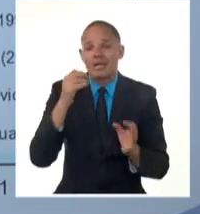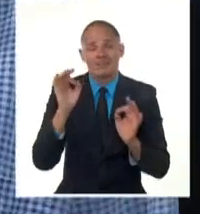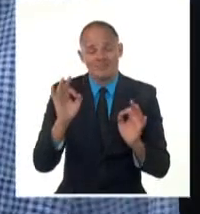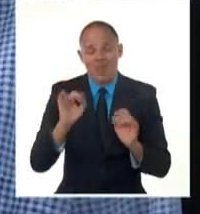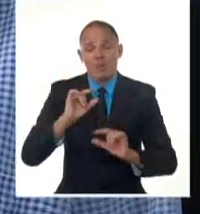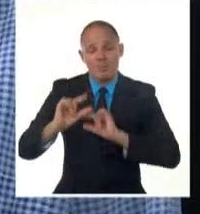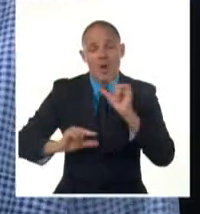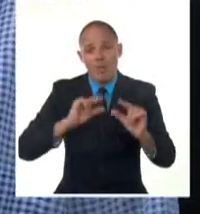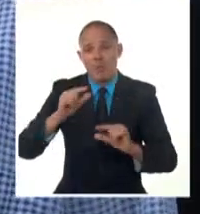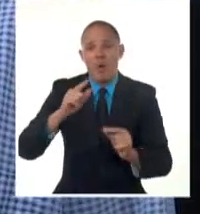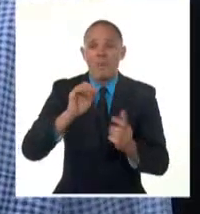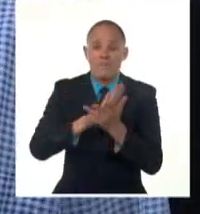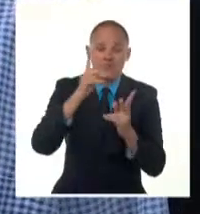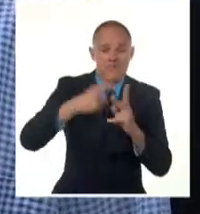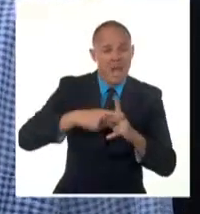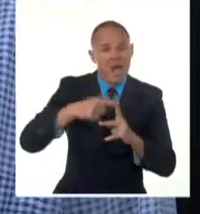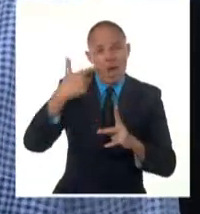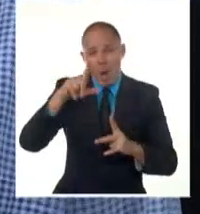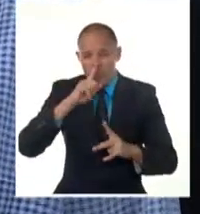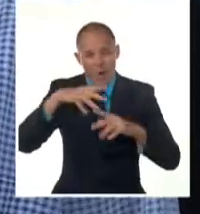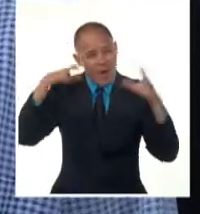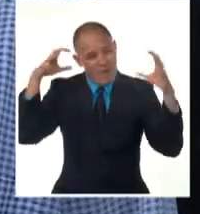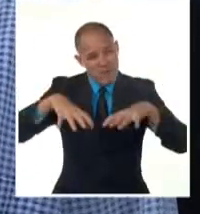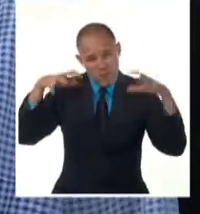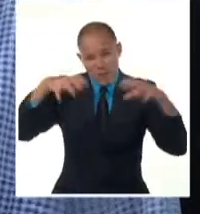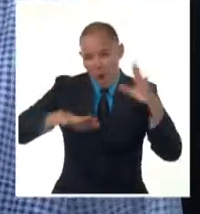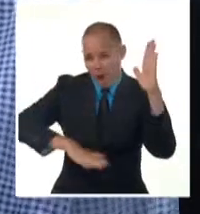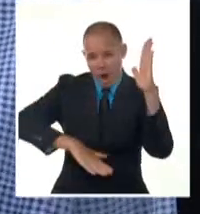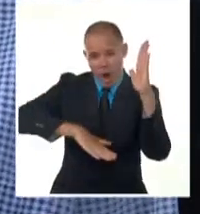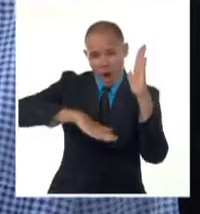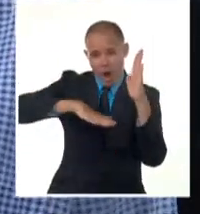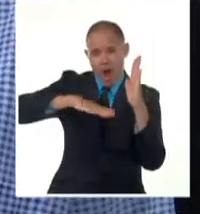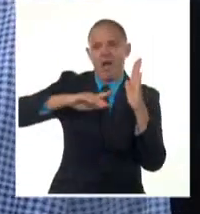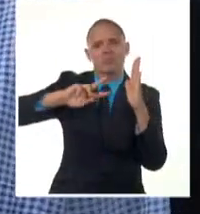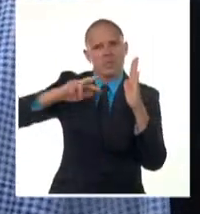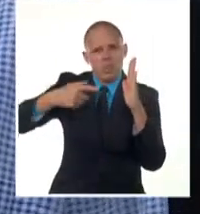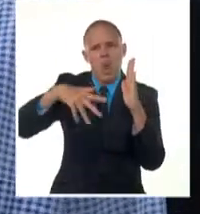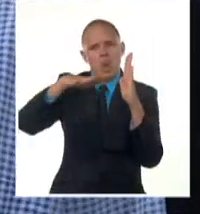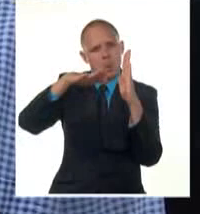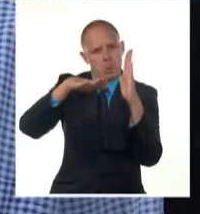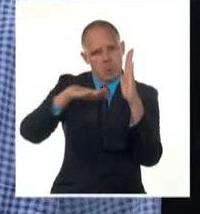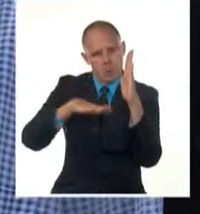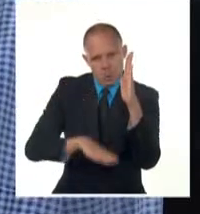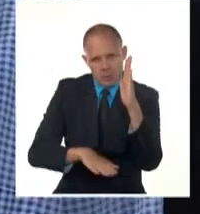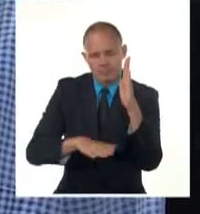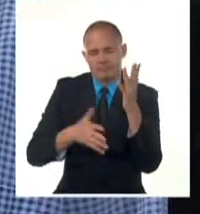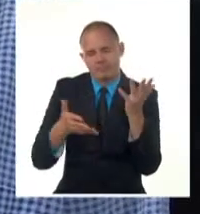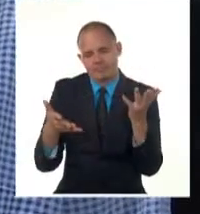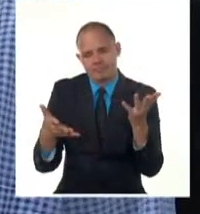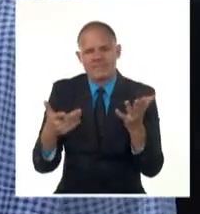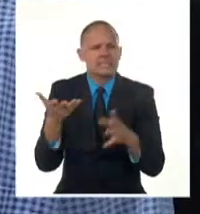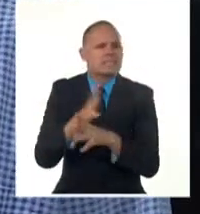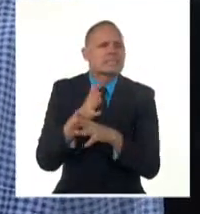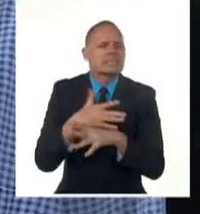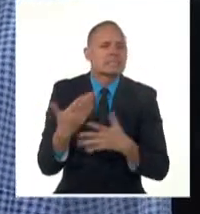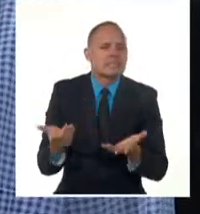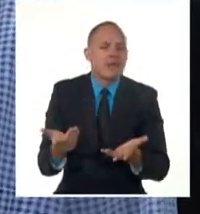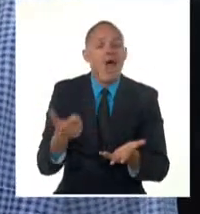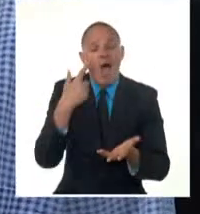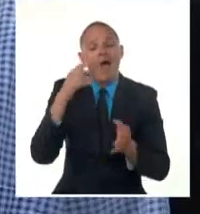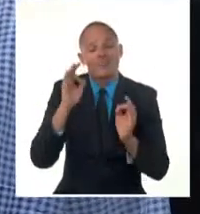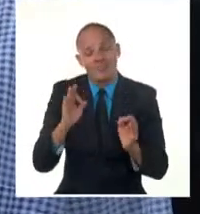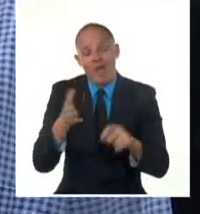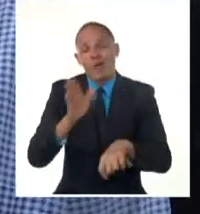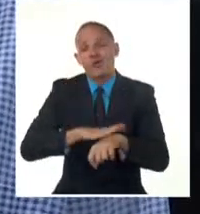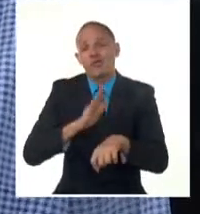almacenamiento incluso durante todo el resto del periodo lluvioso, lo cual pudiera ser incluso una evidencia de los efectos y los impactos